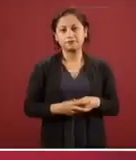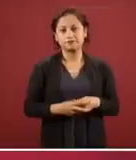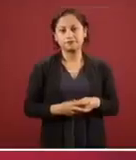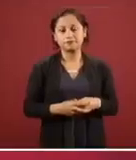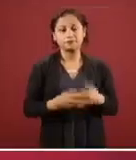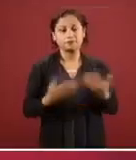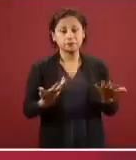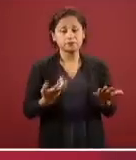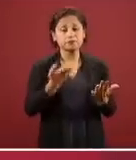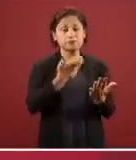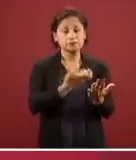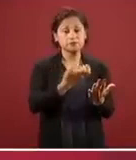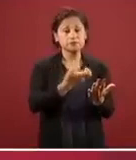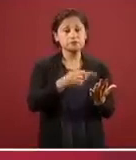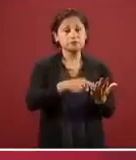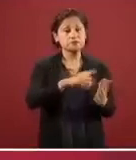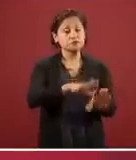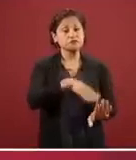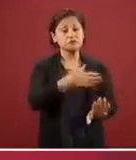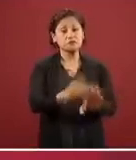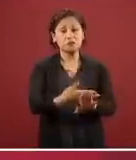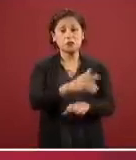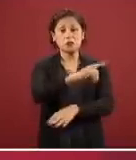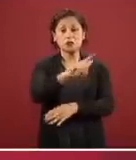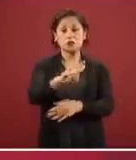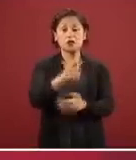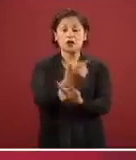las libertades, repito, de la democracia.